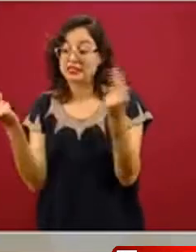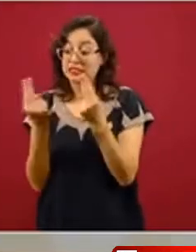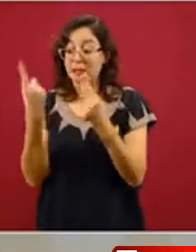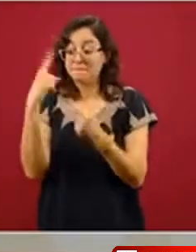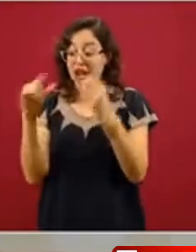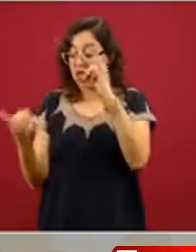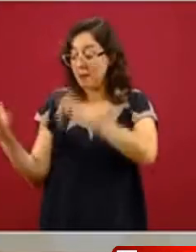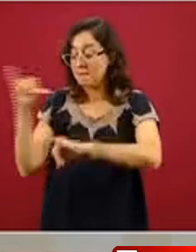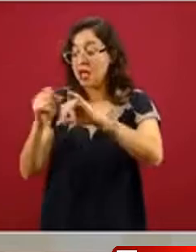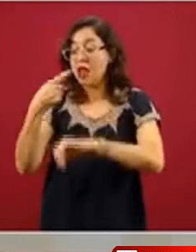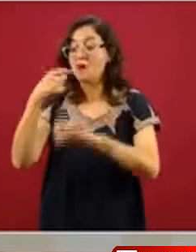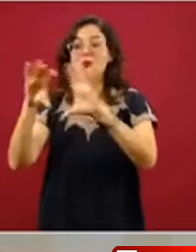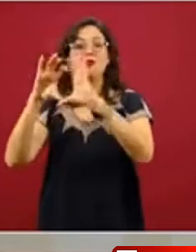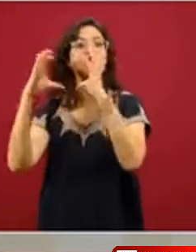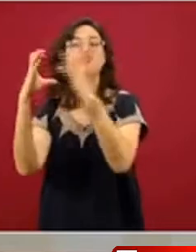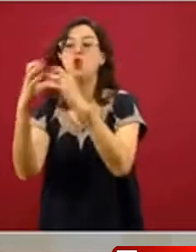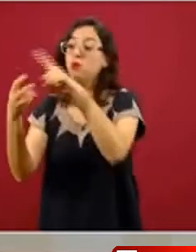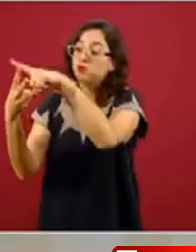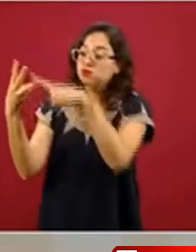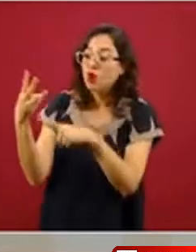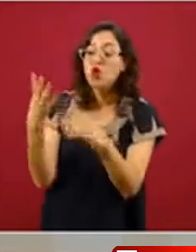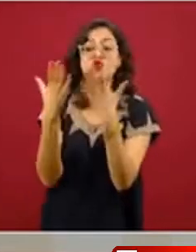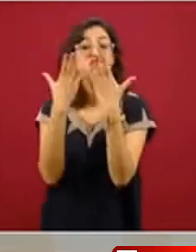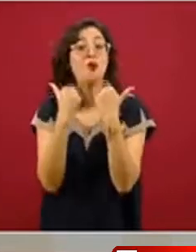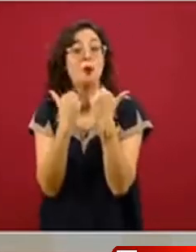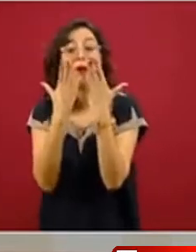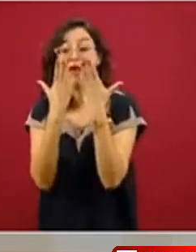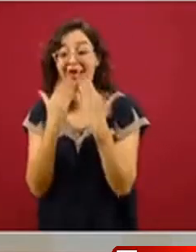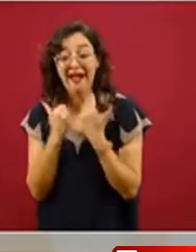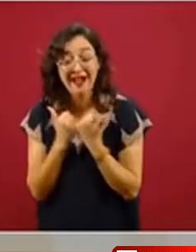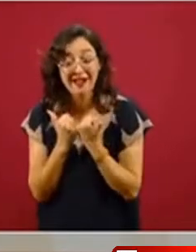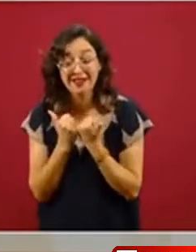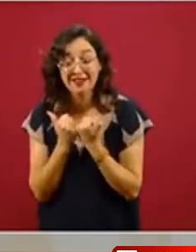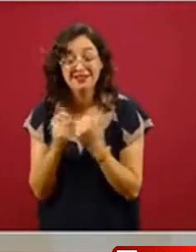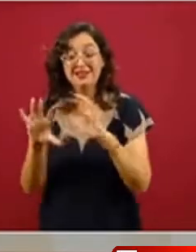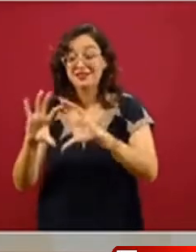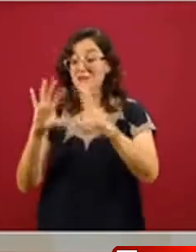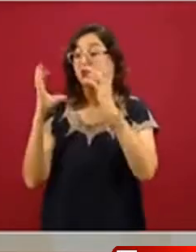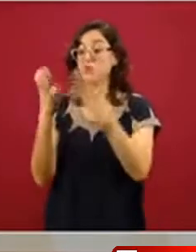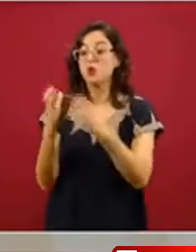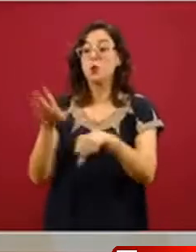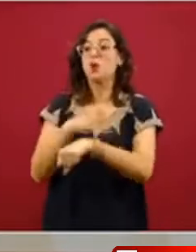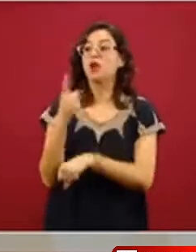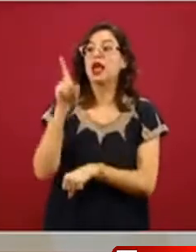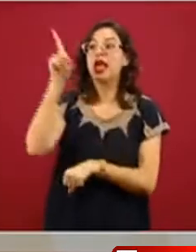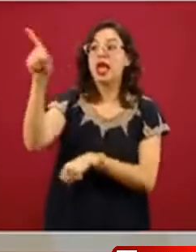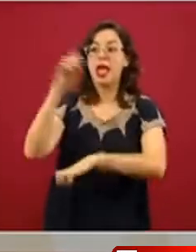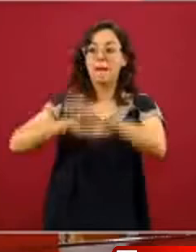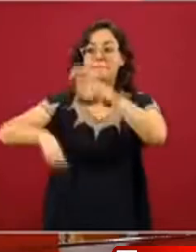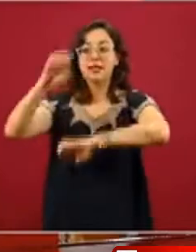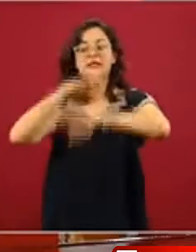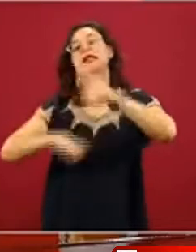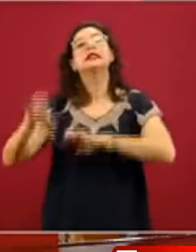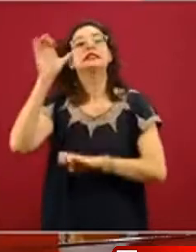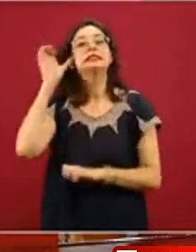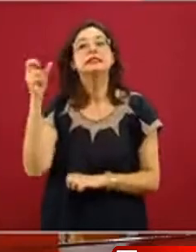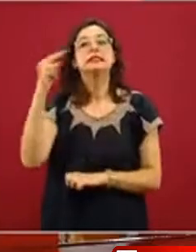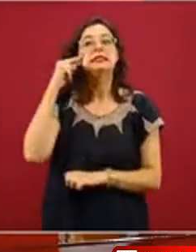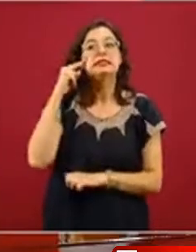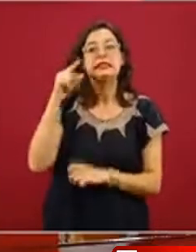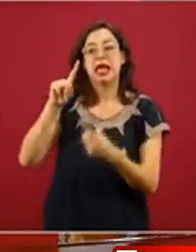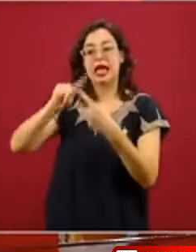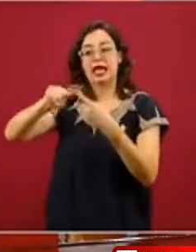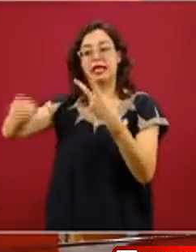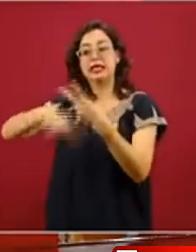mundo entero, y entre otras razones porque la compañía en China y la compañía en la India, que son